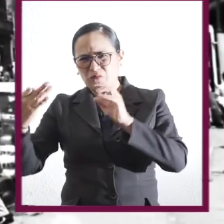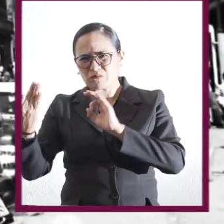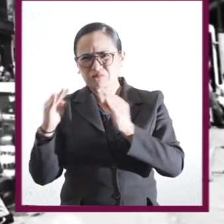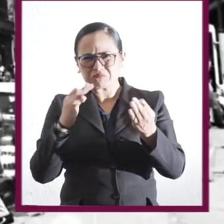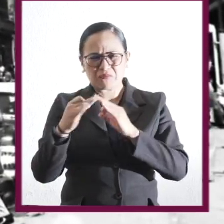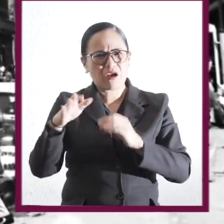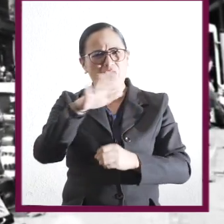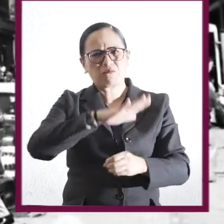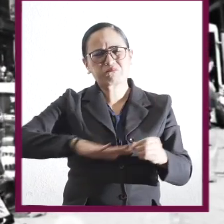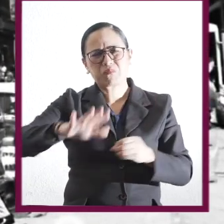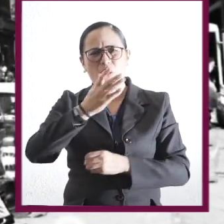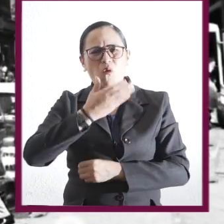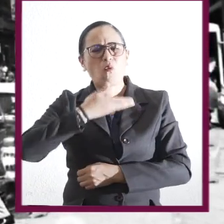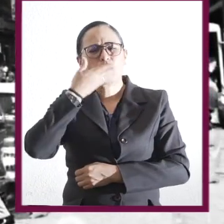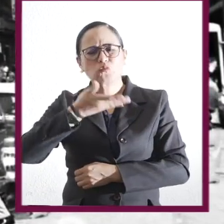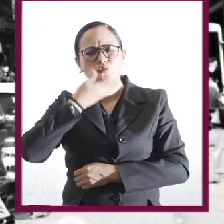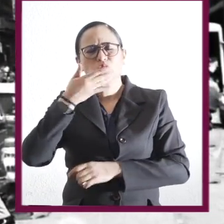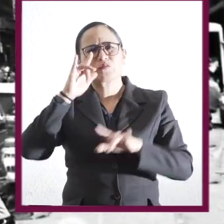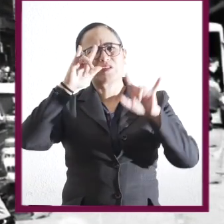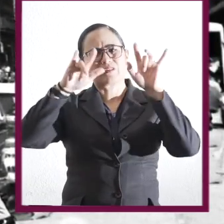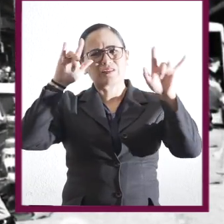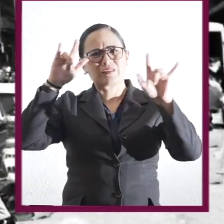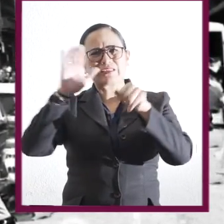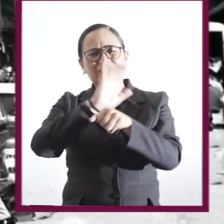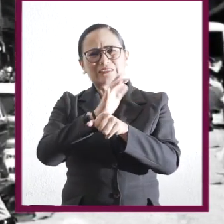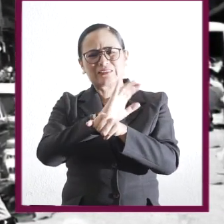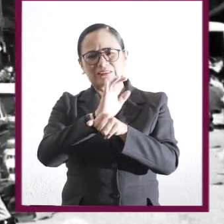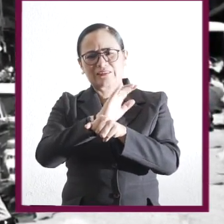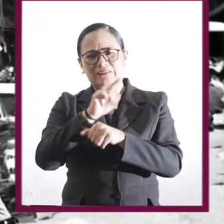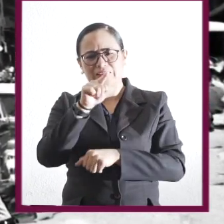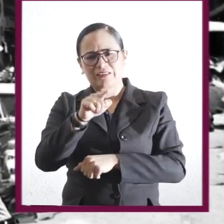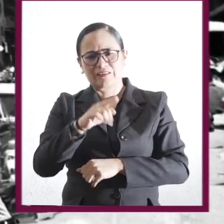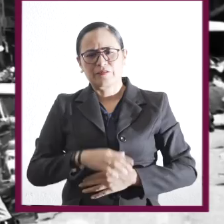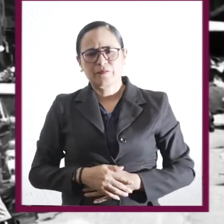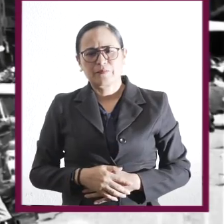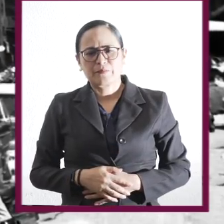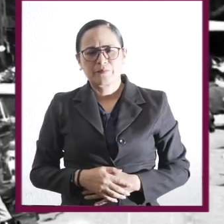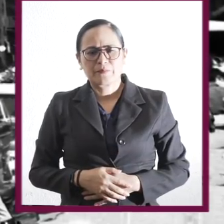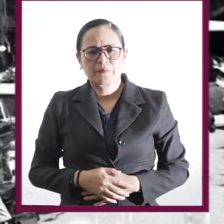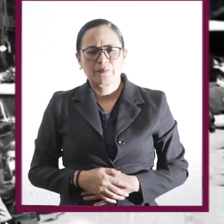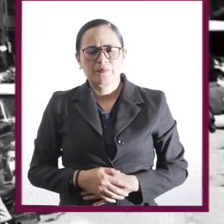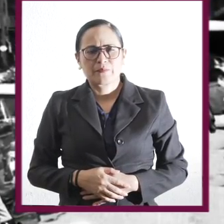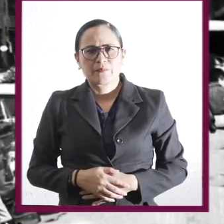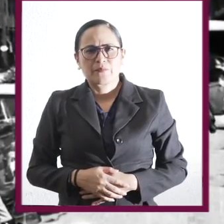conformaban el paisaje cotidiano frente al anuncio del famoso Cine Cairo.